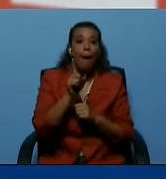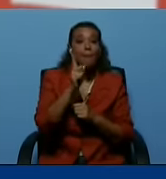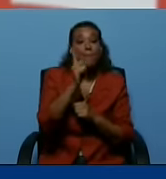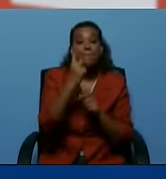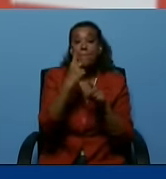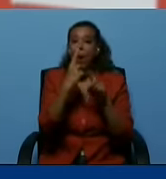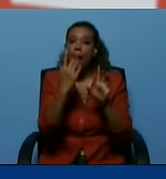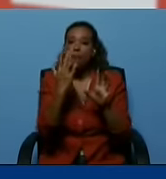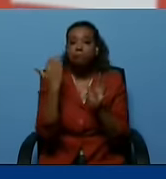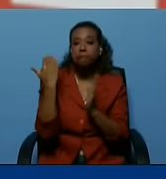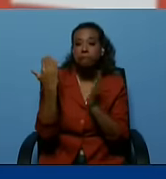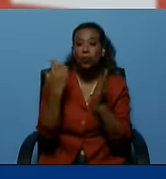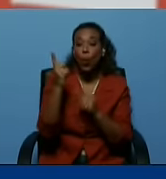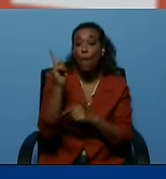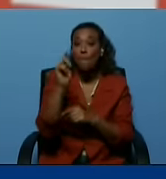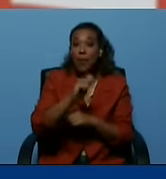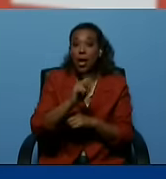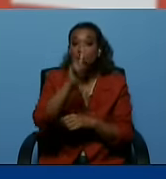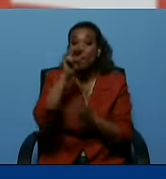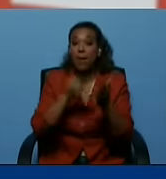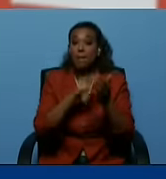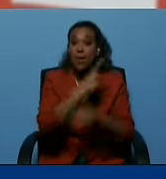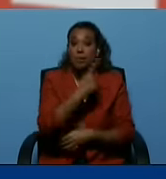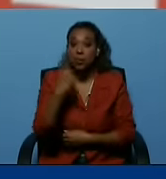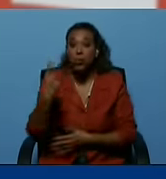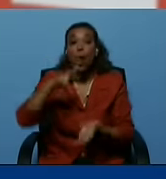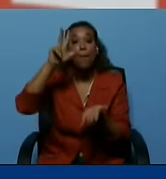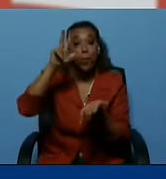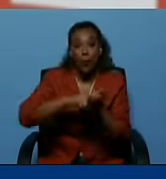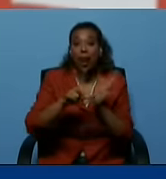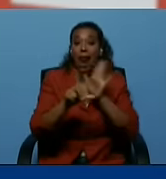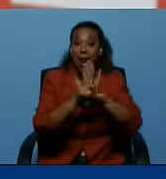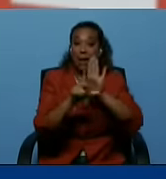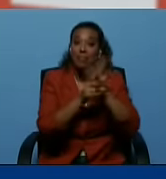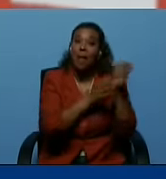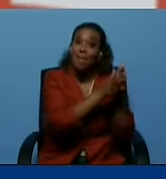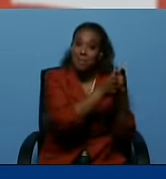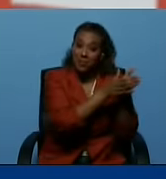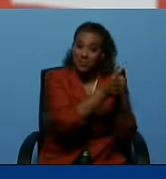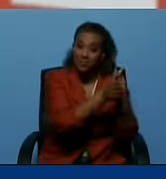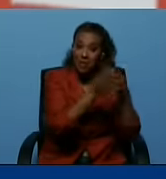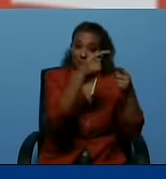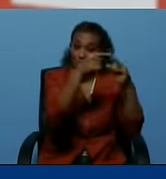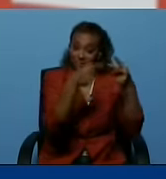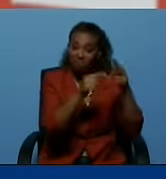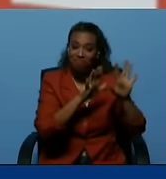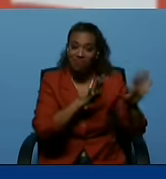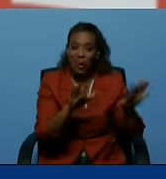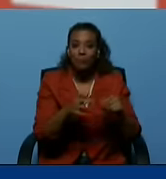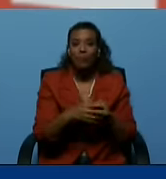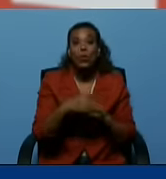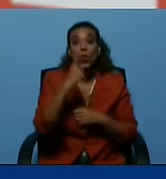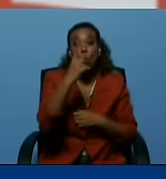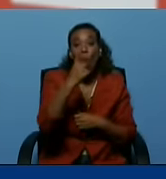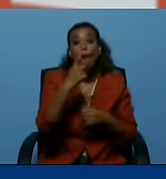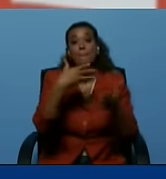mes en el mismo 2021 que habíamos aprobado la ley. Ya tenemos